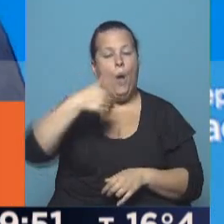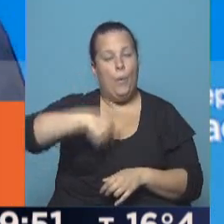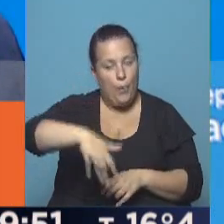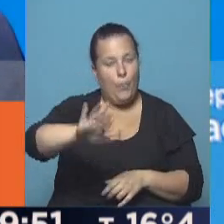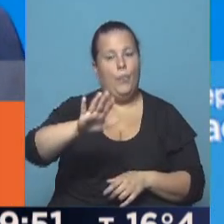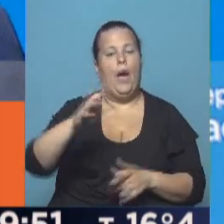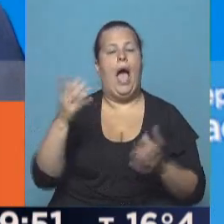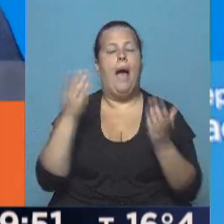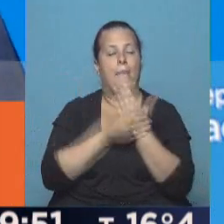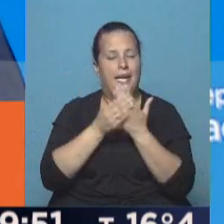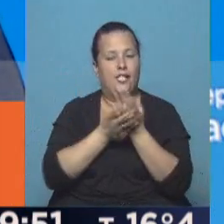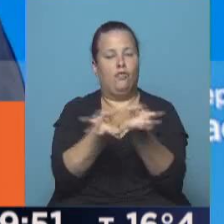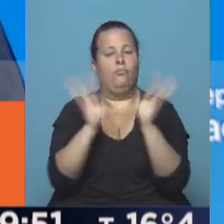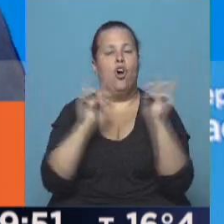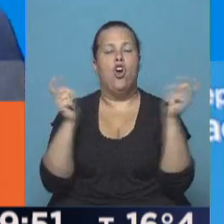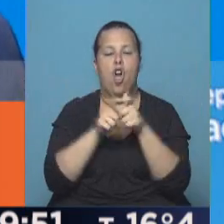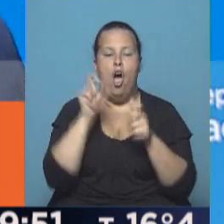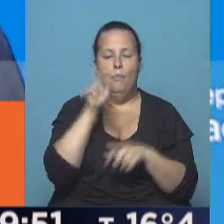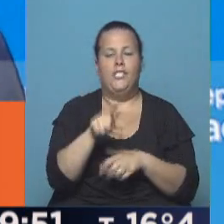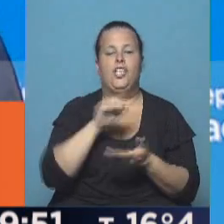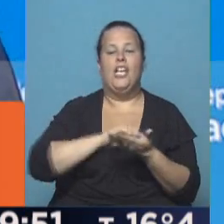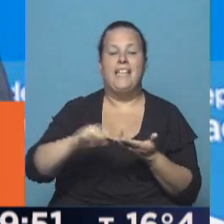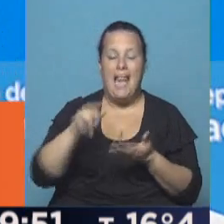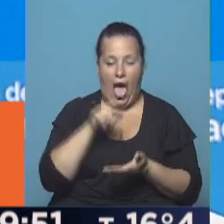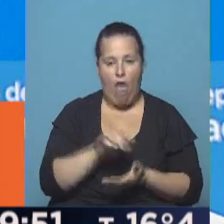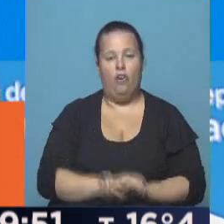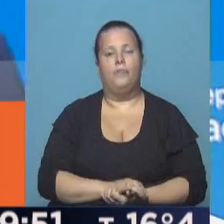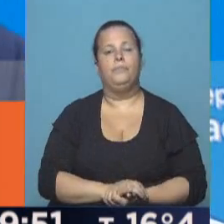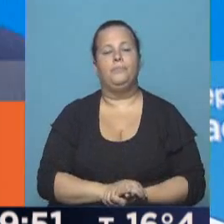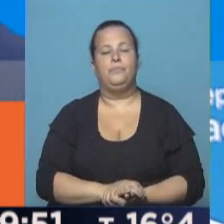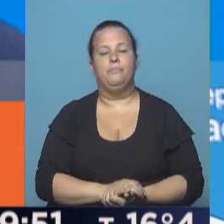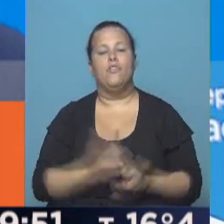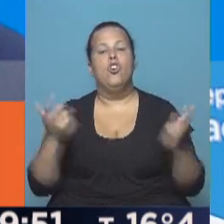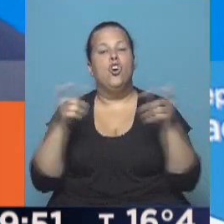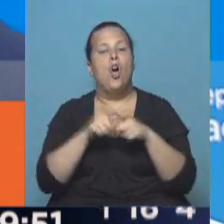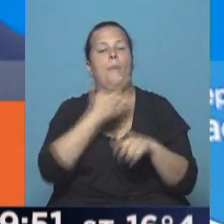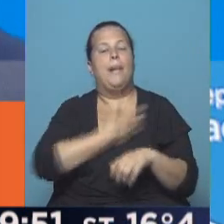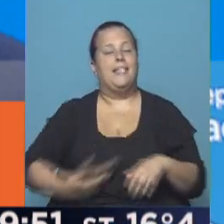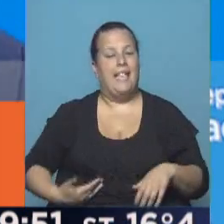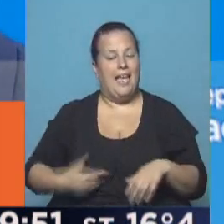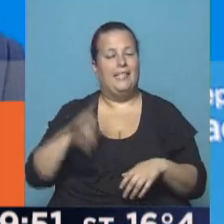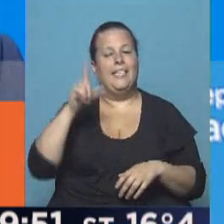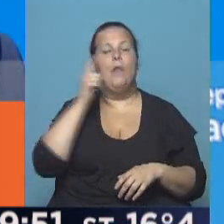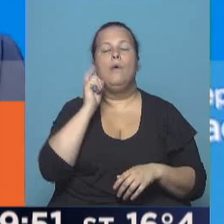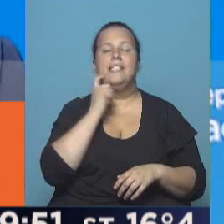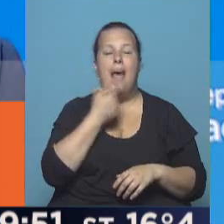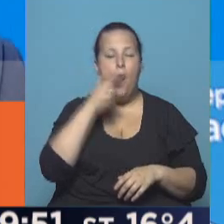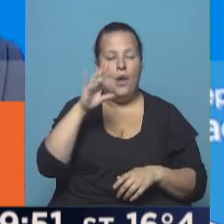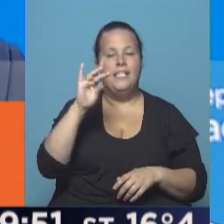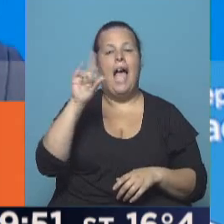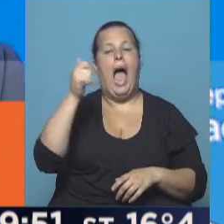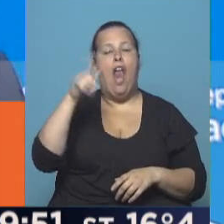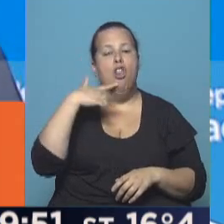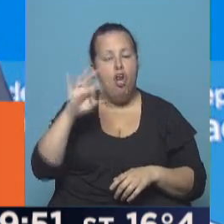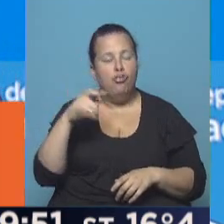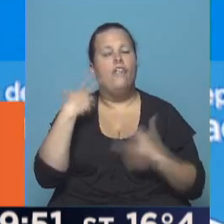estar el ministro ante la comisión respectiva de la cámara de senadores de comisión que preside la puntana liliana negre de alonso donde